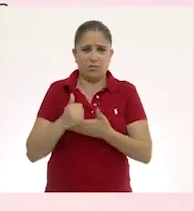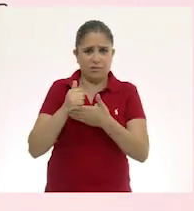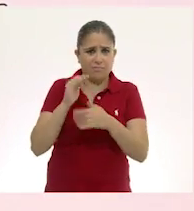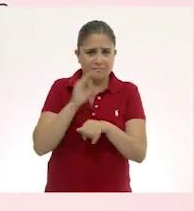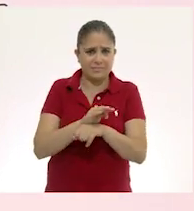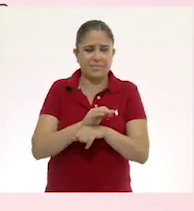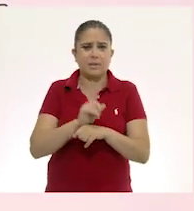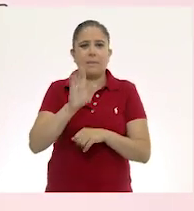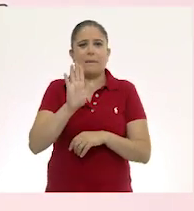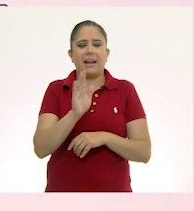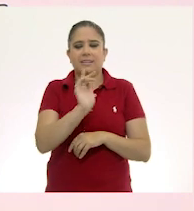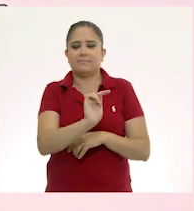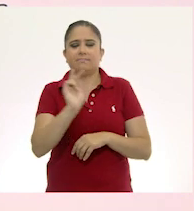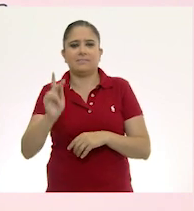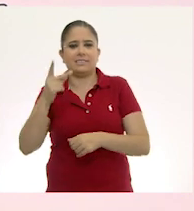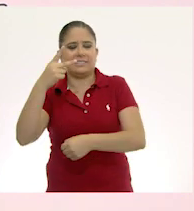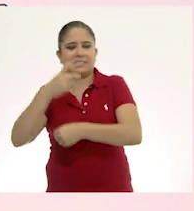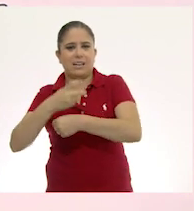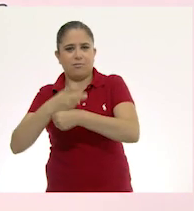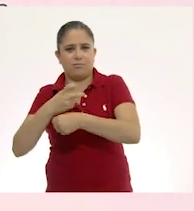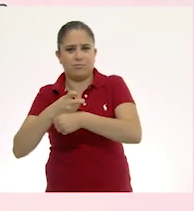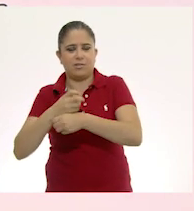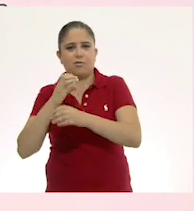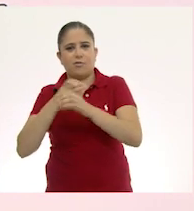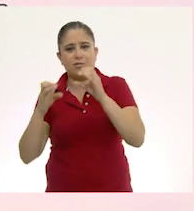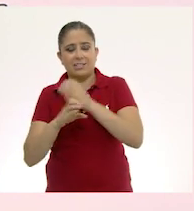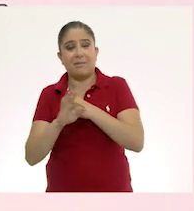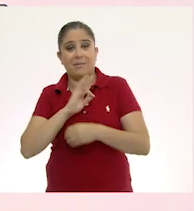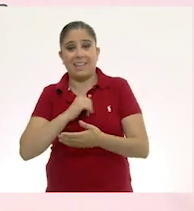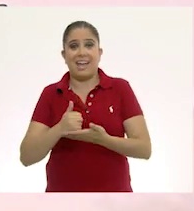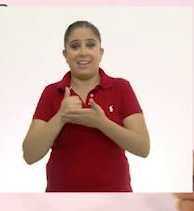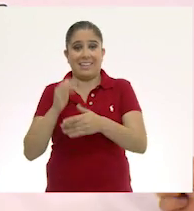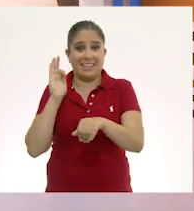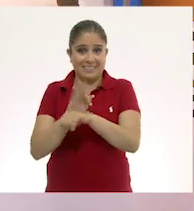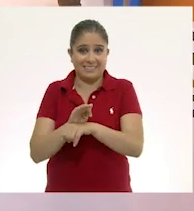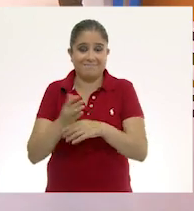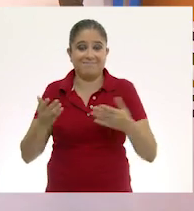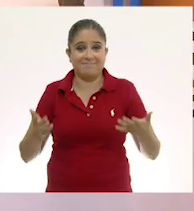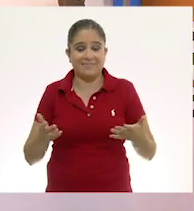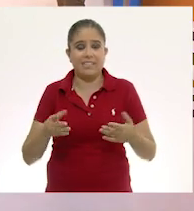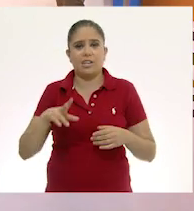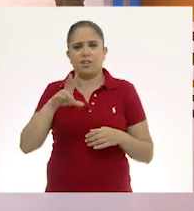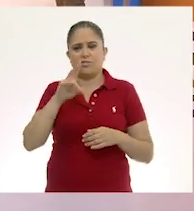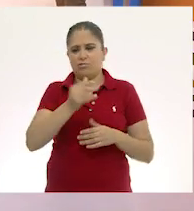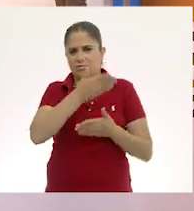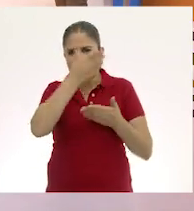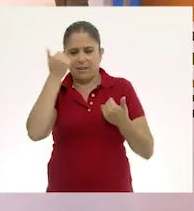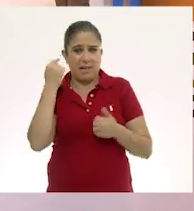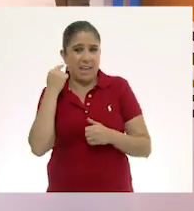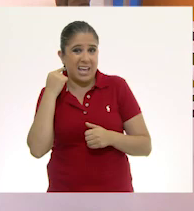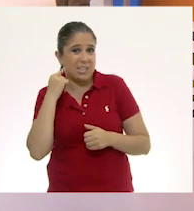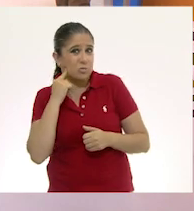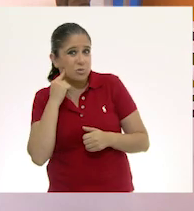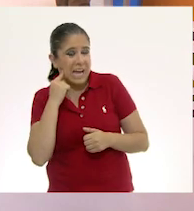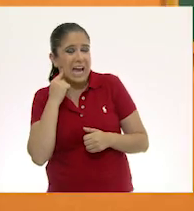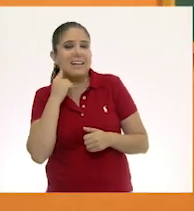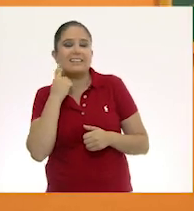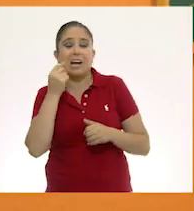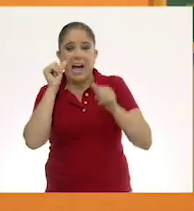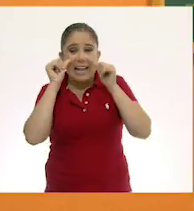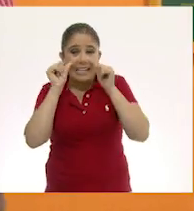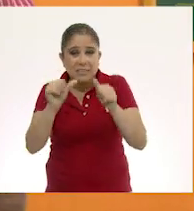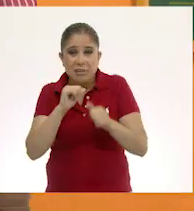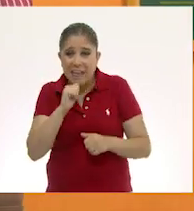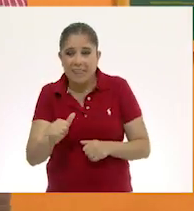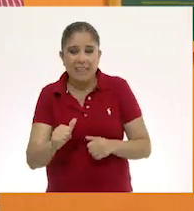se parecerá mucho al segundo punto de las cosas que ayudan. Así es. No saber escuchar es el segundo punto del otro